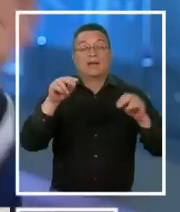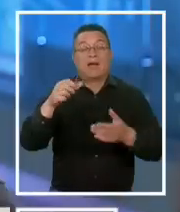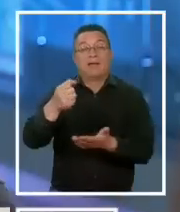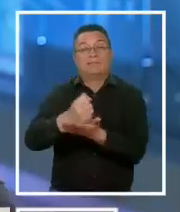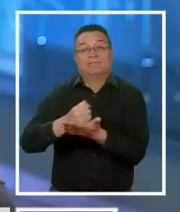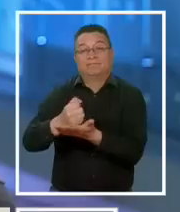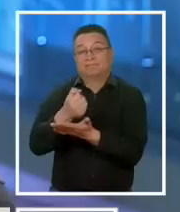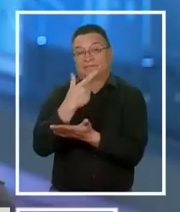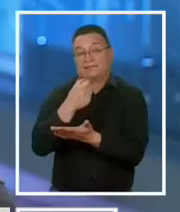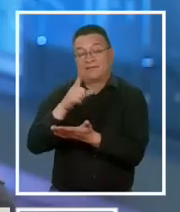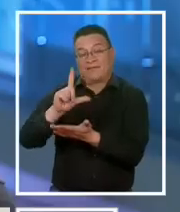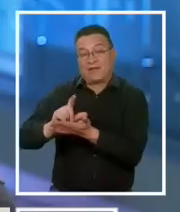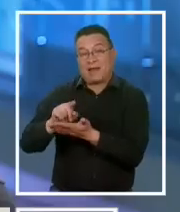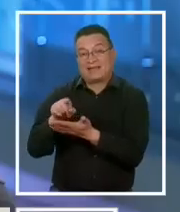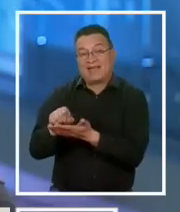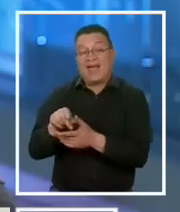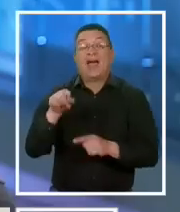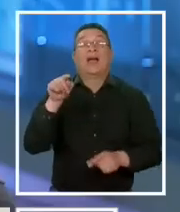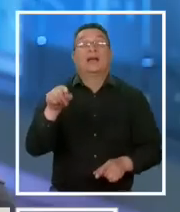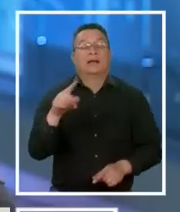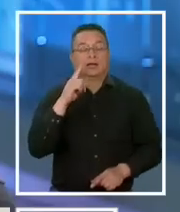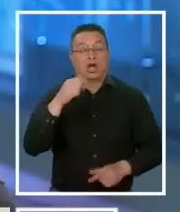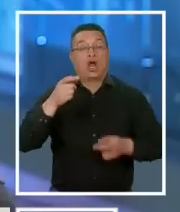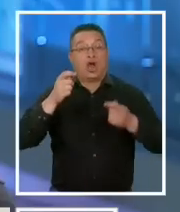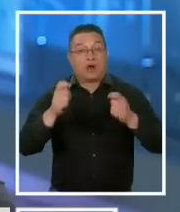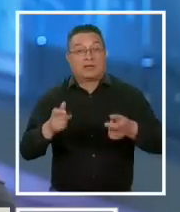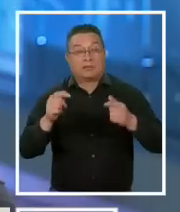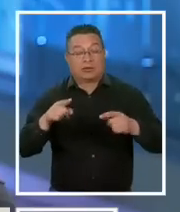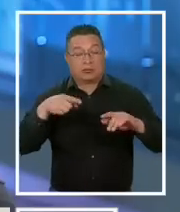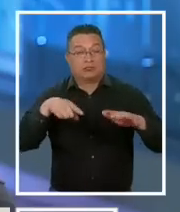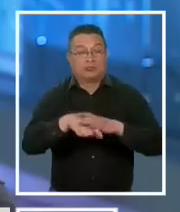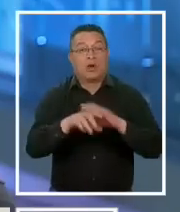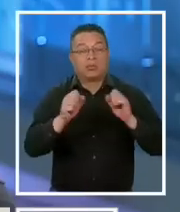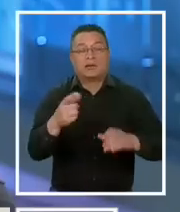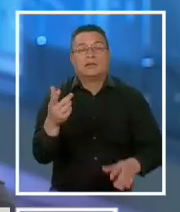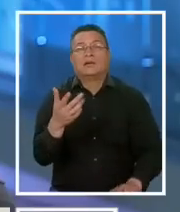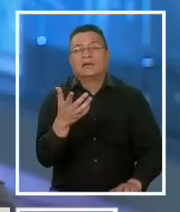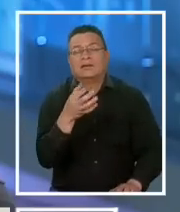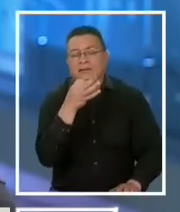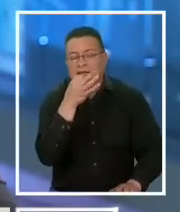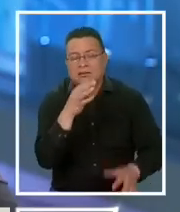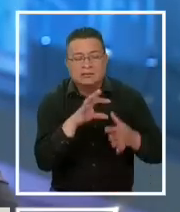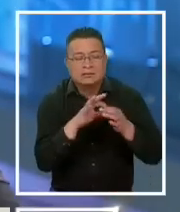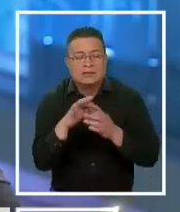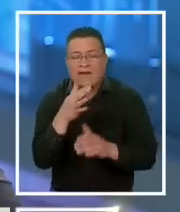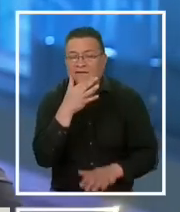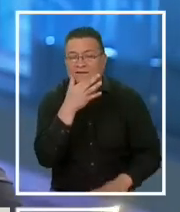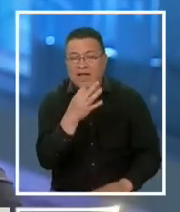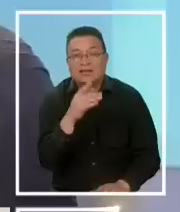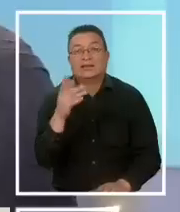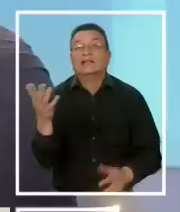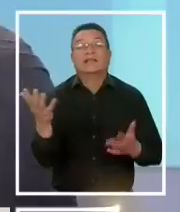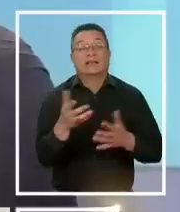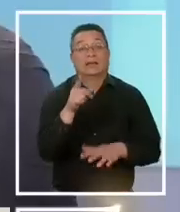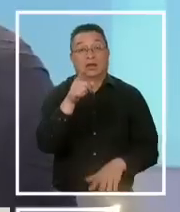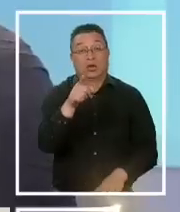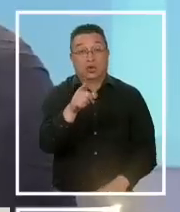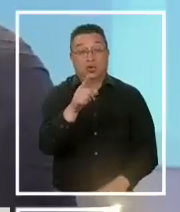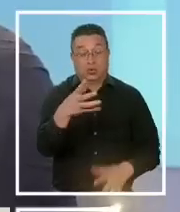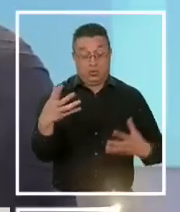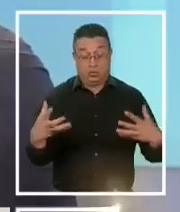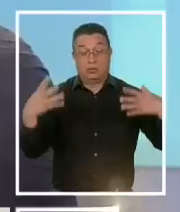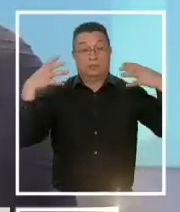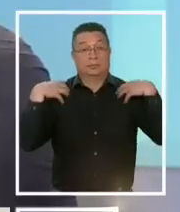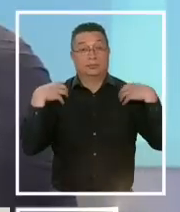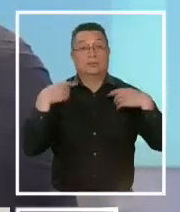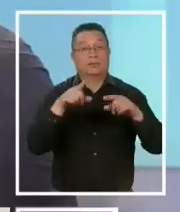y además se modifica la lo que es la competencia de la fiscalía para investigar ese tipo vienen simple en el momento en que a usted le